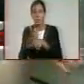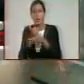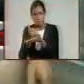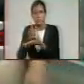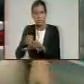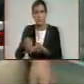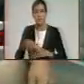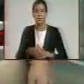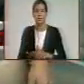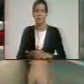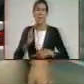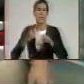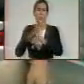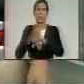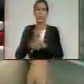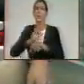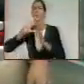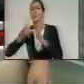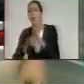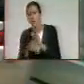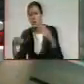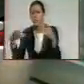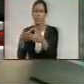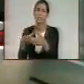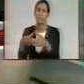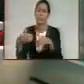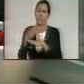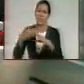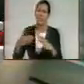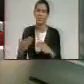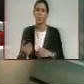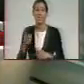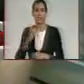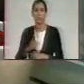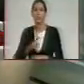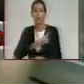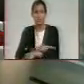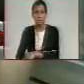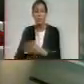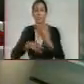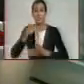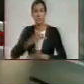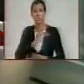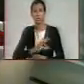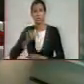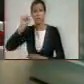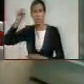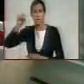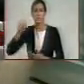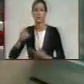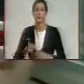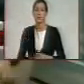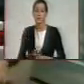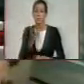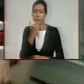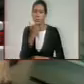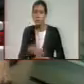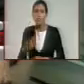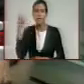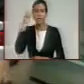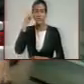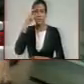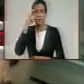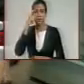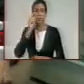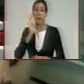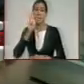media. En fin, por eso tenemos que fortalecer el proyecto socialista el próximo ciclo, además de la banca